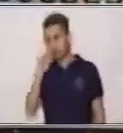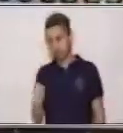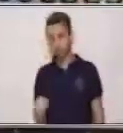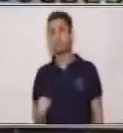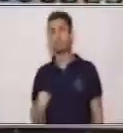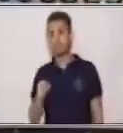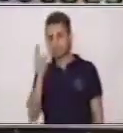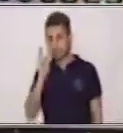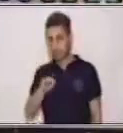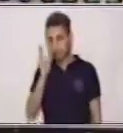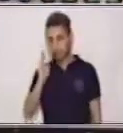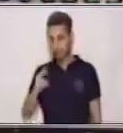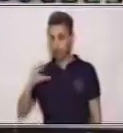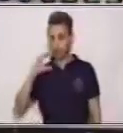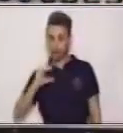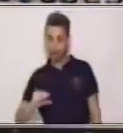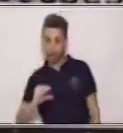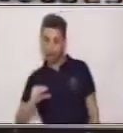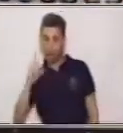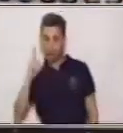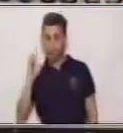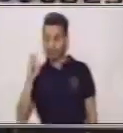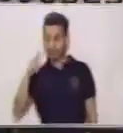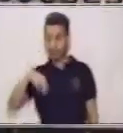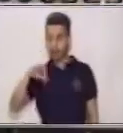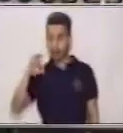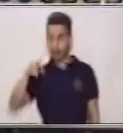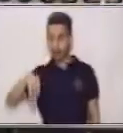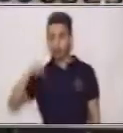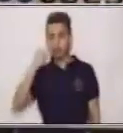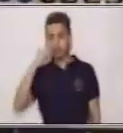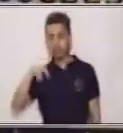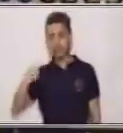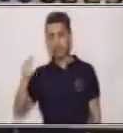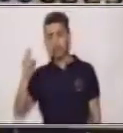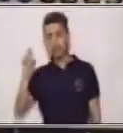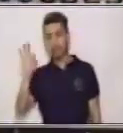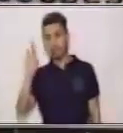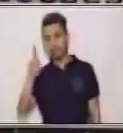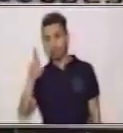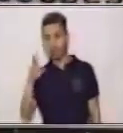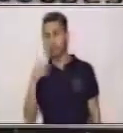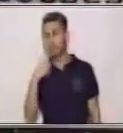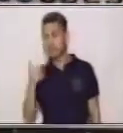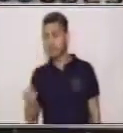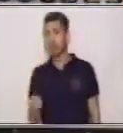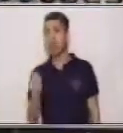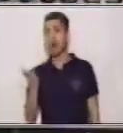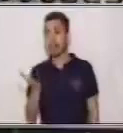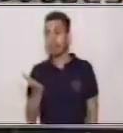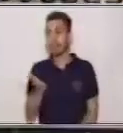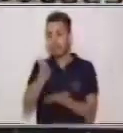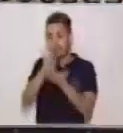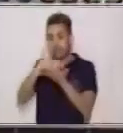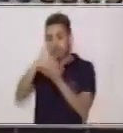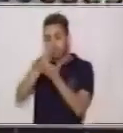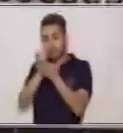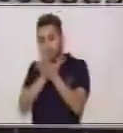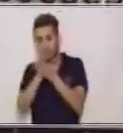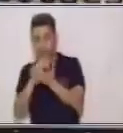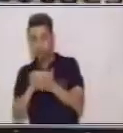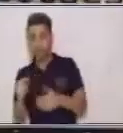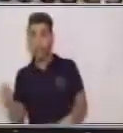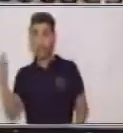el de abajo y nos indica en cuántas debemos dividir. Y el numerador está arriba y me indica cuántas tengo que